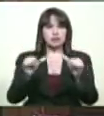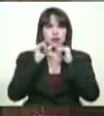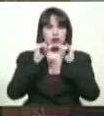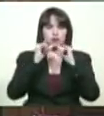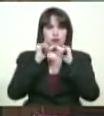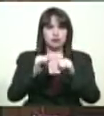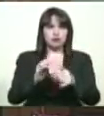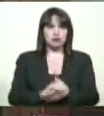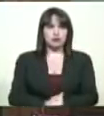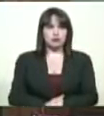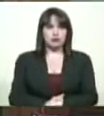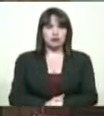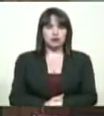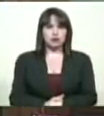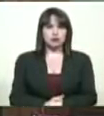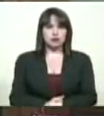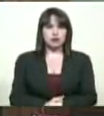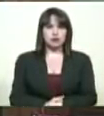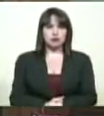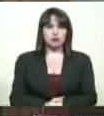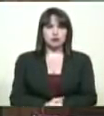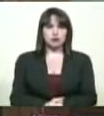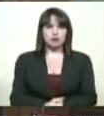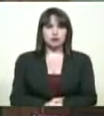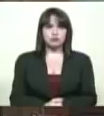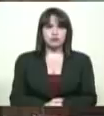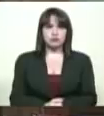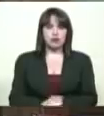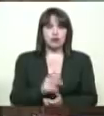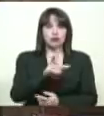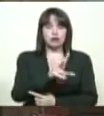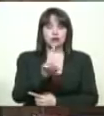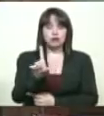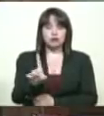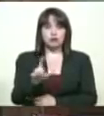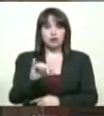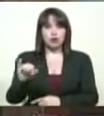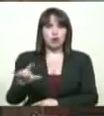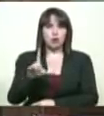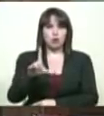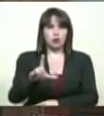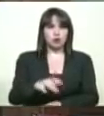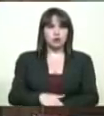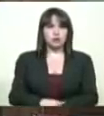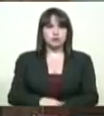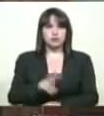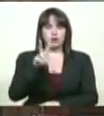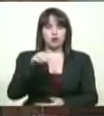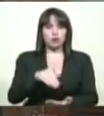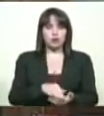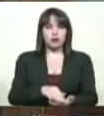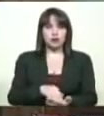toca a ustedes 31 de julio 2018